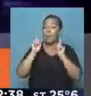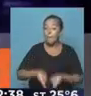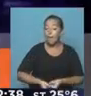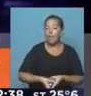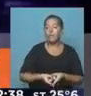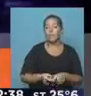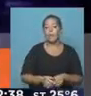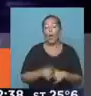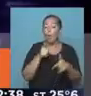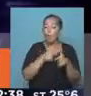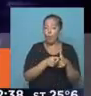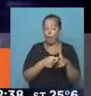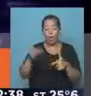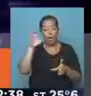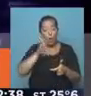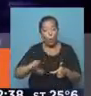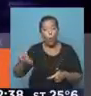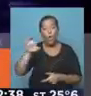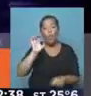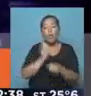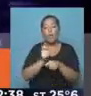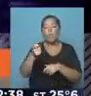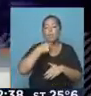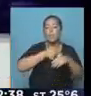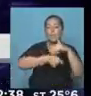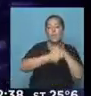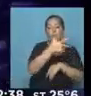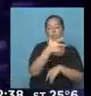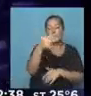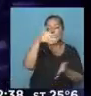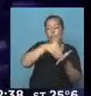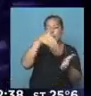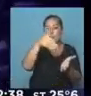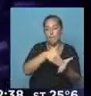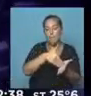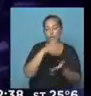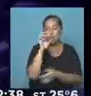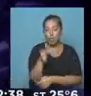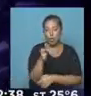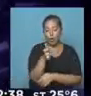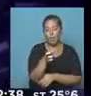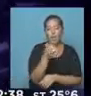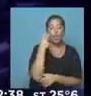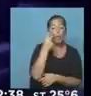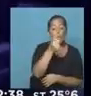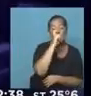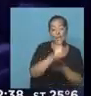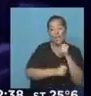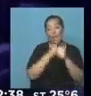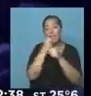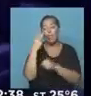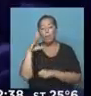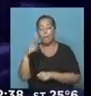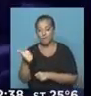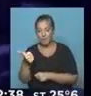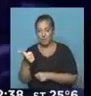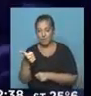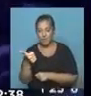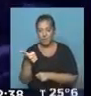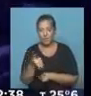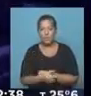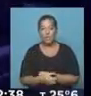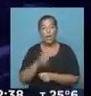involucrados políticos de Ecuador que habrían recibido sobornos por más de 33 millones de dó entre 2007 y 2016 de